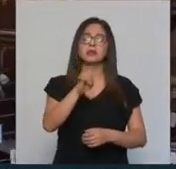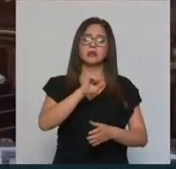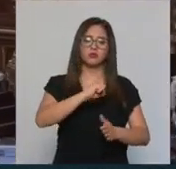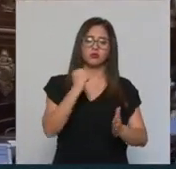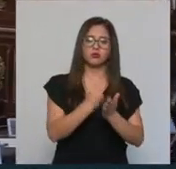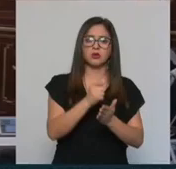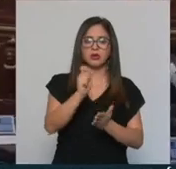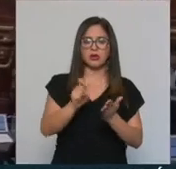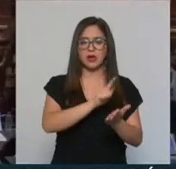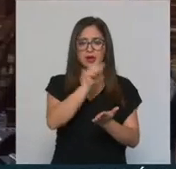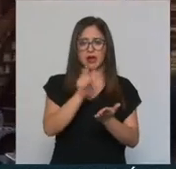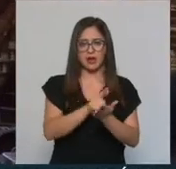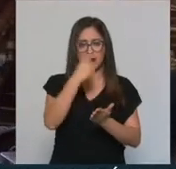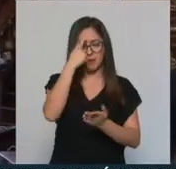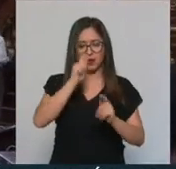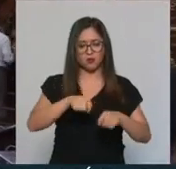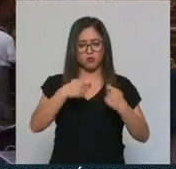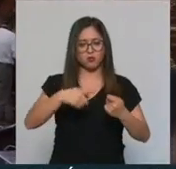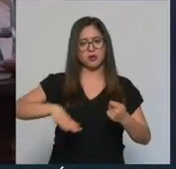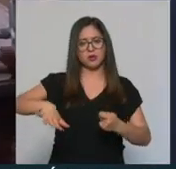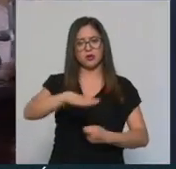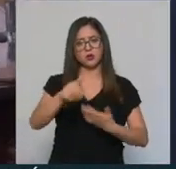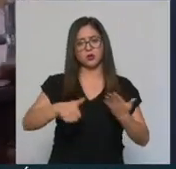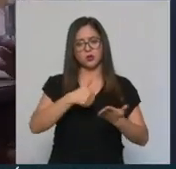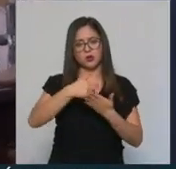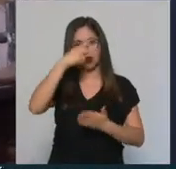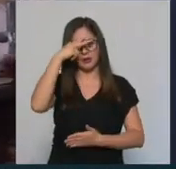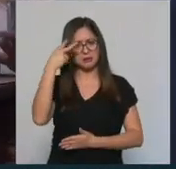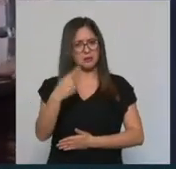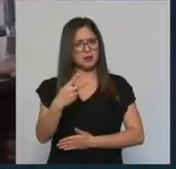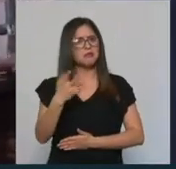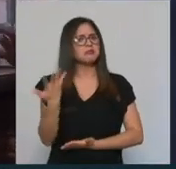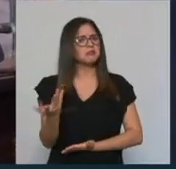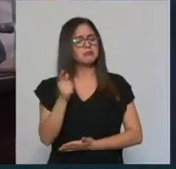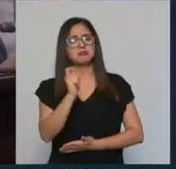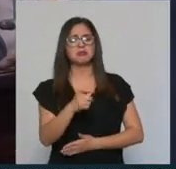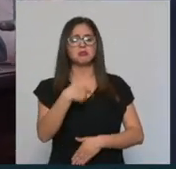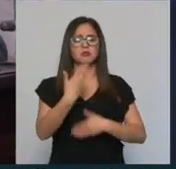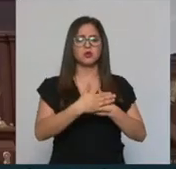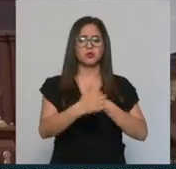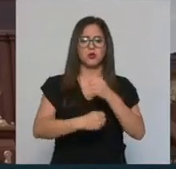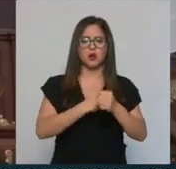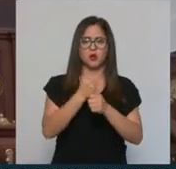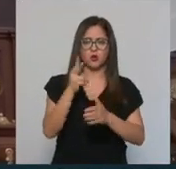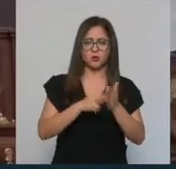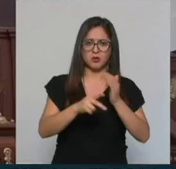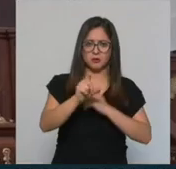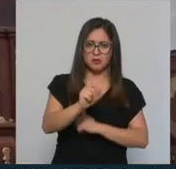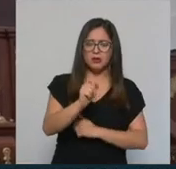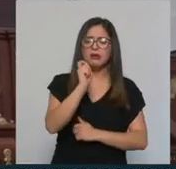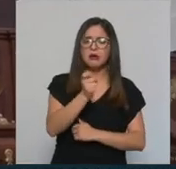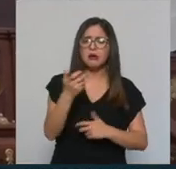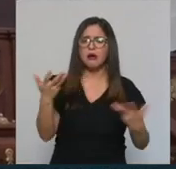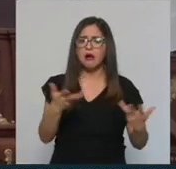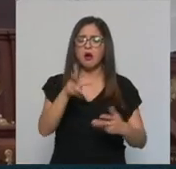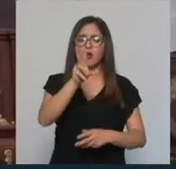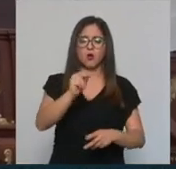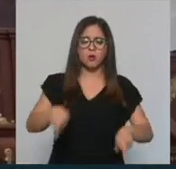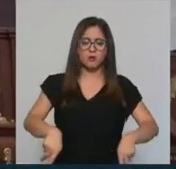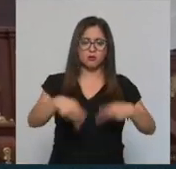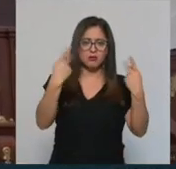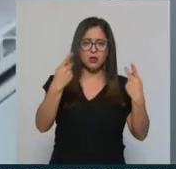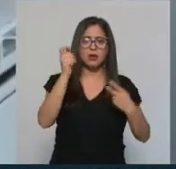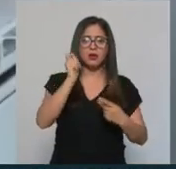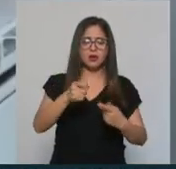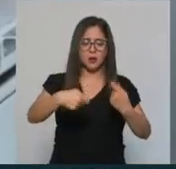la Ley de Residuos Sólidos en la capital mexicana. Esto significa que para 2020 se prohibirá la comercialización y